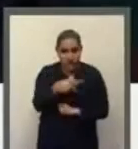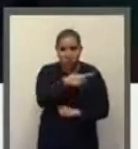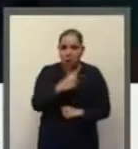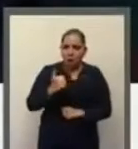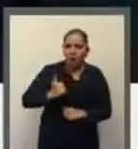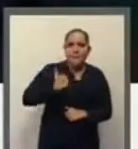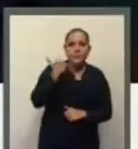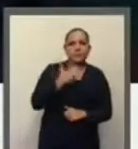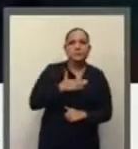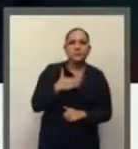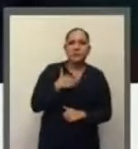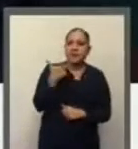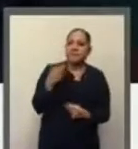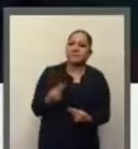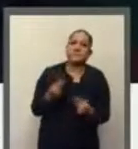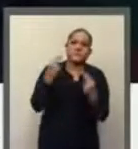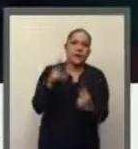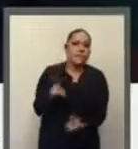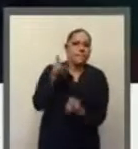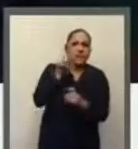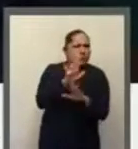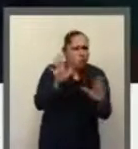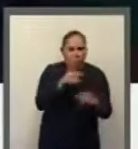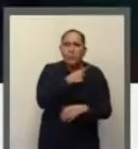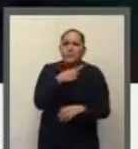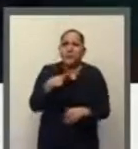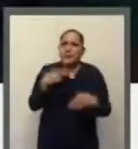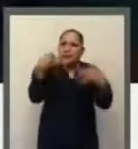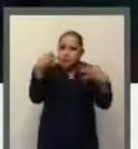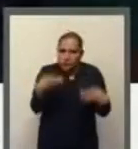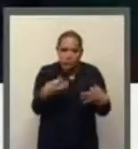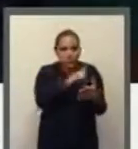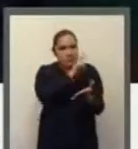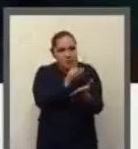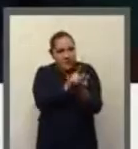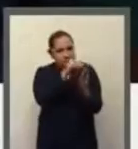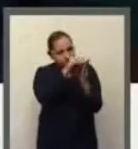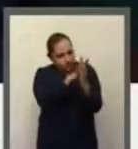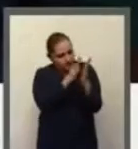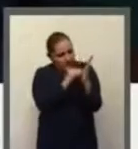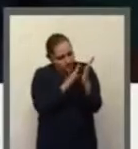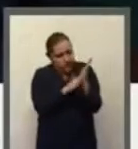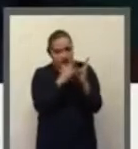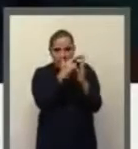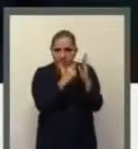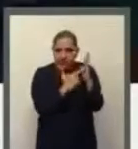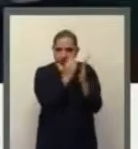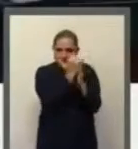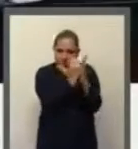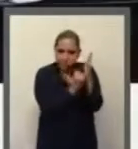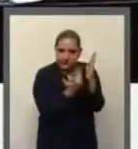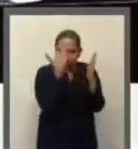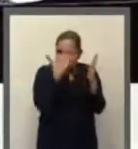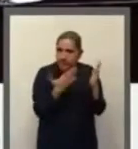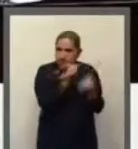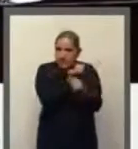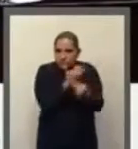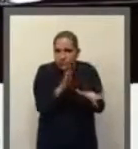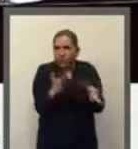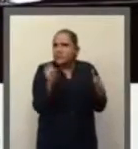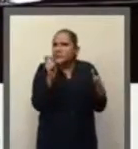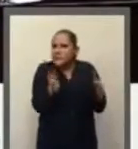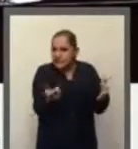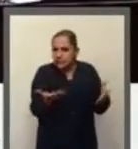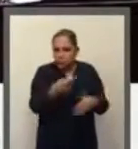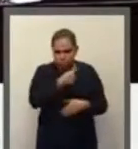negocio, por lo que proponemos que este exhorto se analice a profundidad. En Morena ya nos encontramos